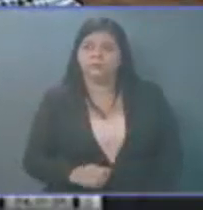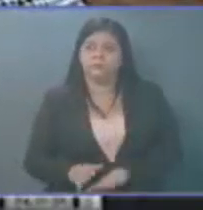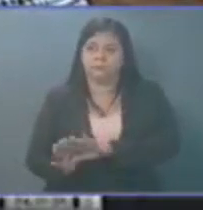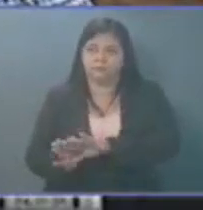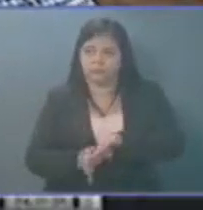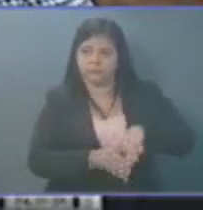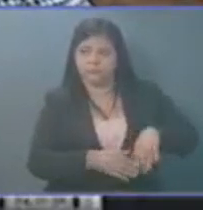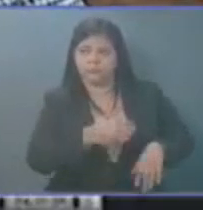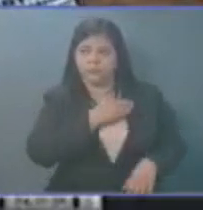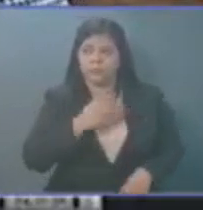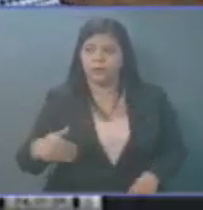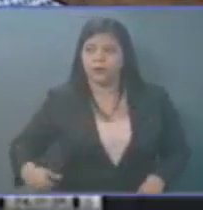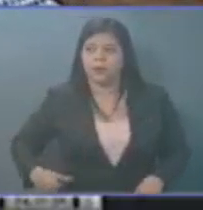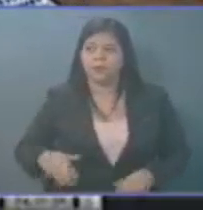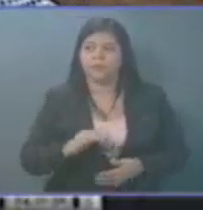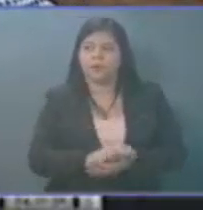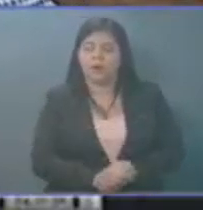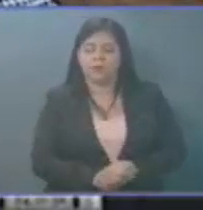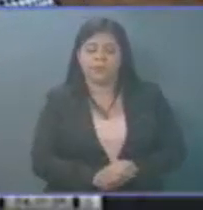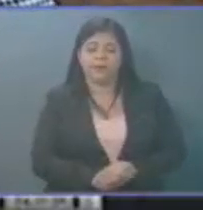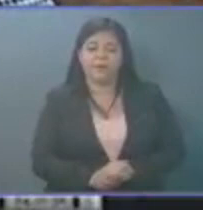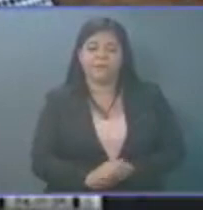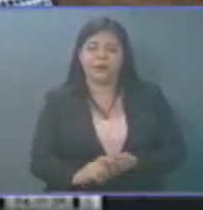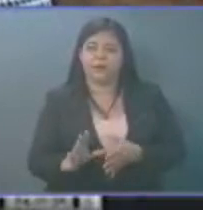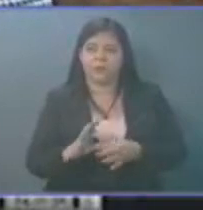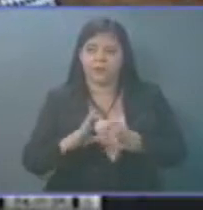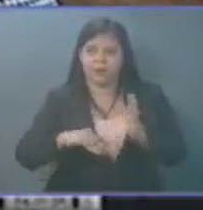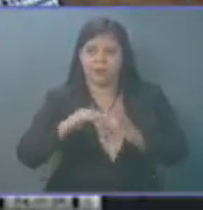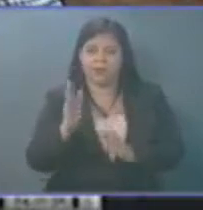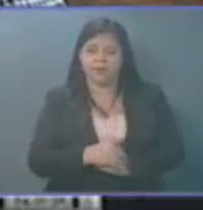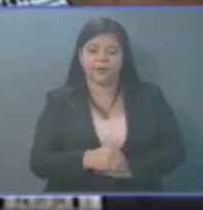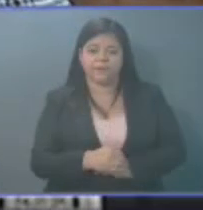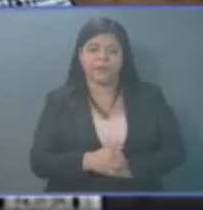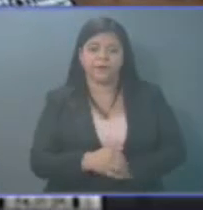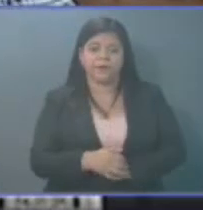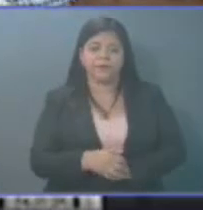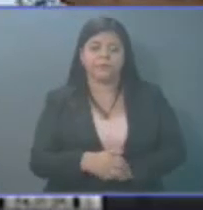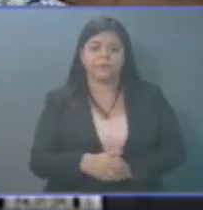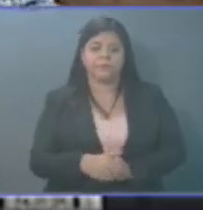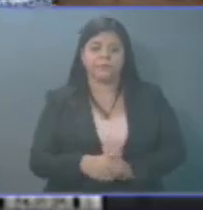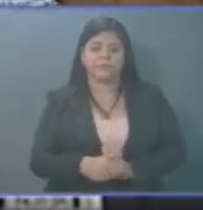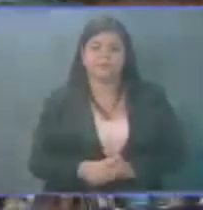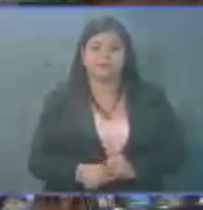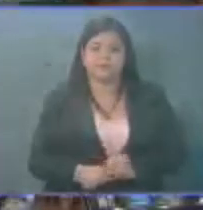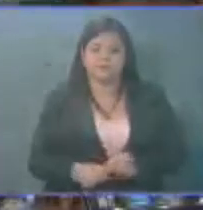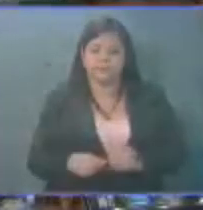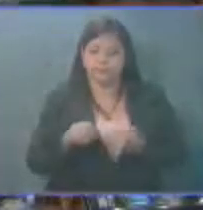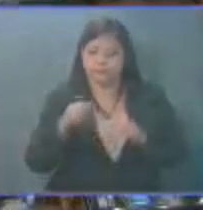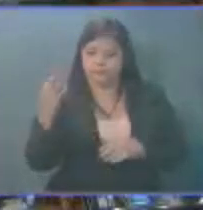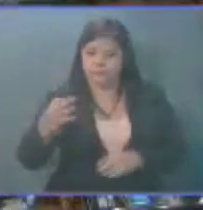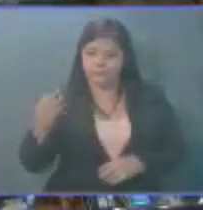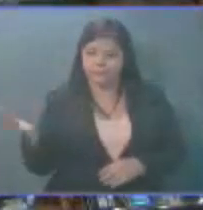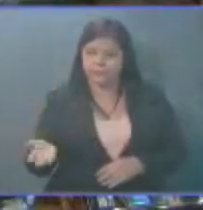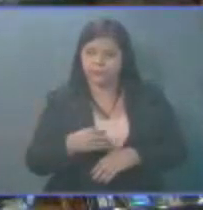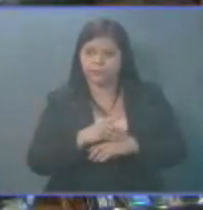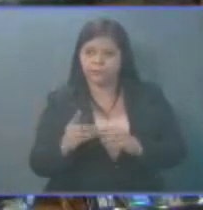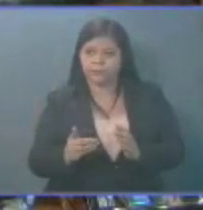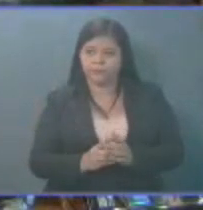Pasaría, presidente, a leer el correspondiente decreto. Por favor, diputado Vargas.